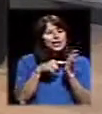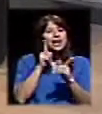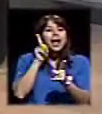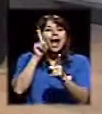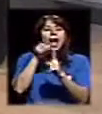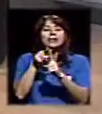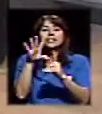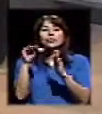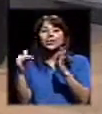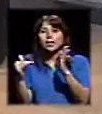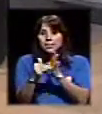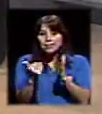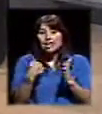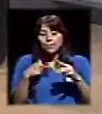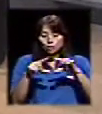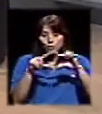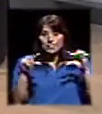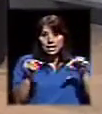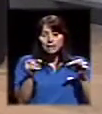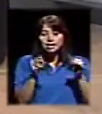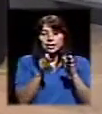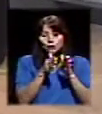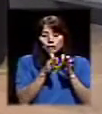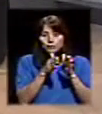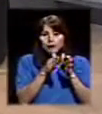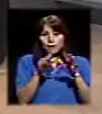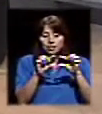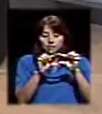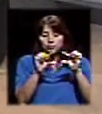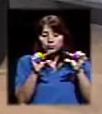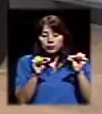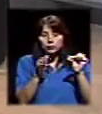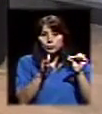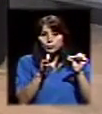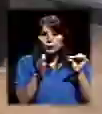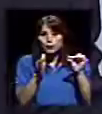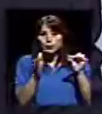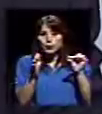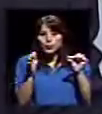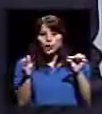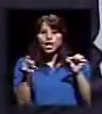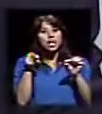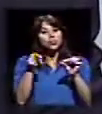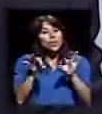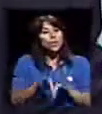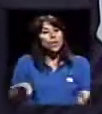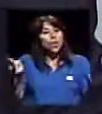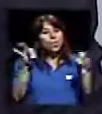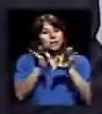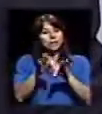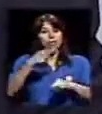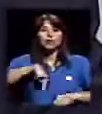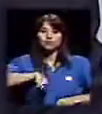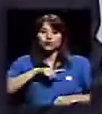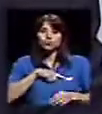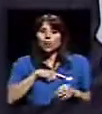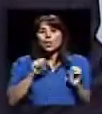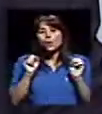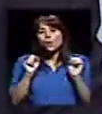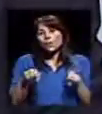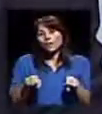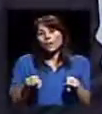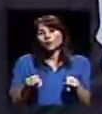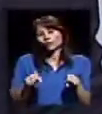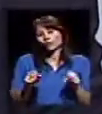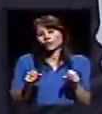50.000 colones. Entonces es un instrumento muy valioso que eventualmente nosotros, obviamente pues con las